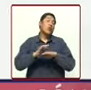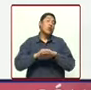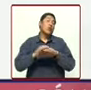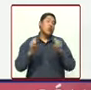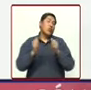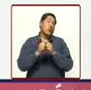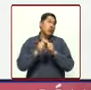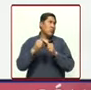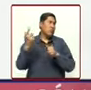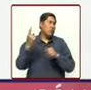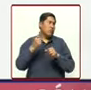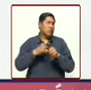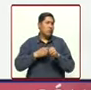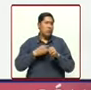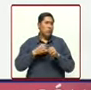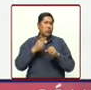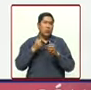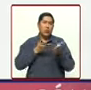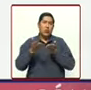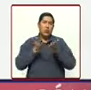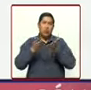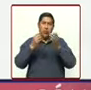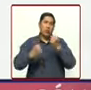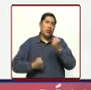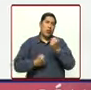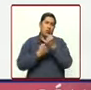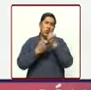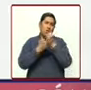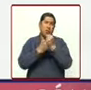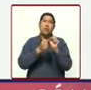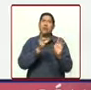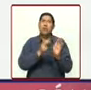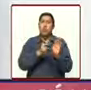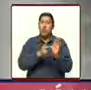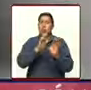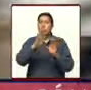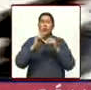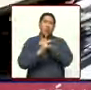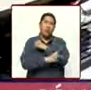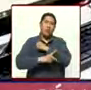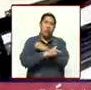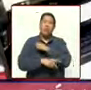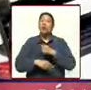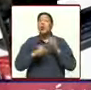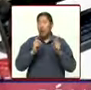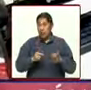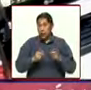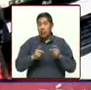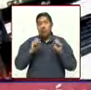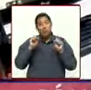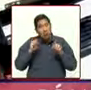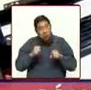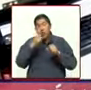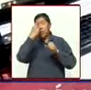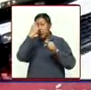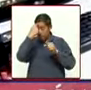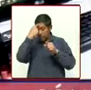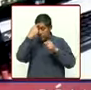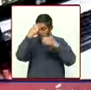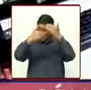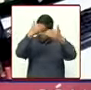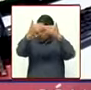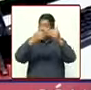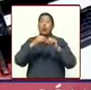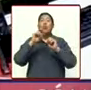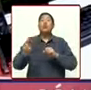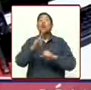contactes a un servicio de apoyo o a una línea de ayuda en tu país Es así de esta manera que la tecnología también puede ser